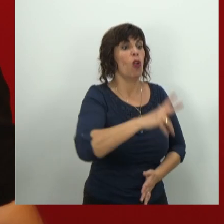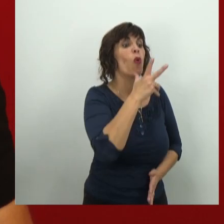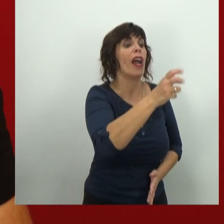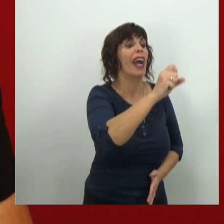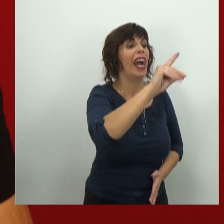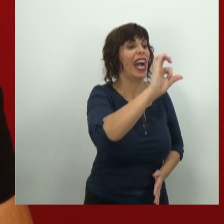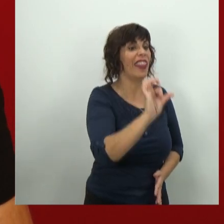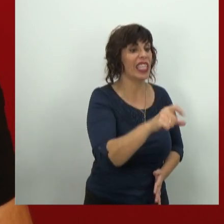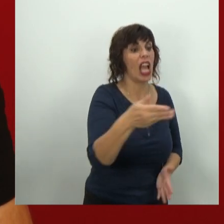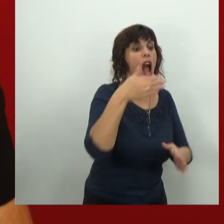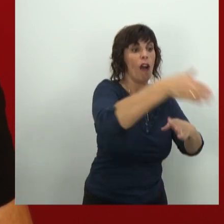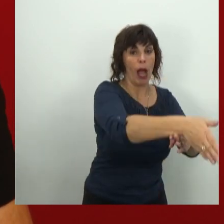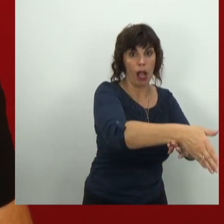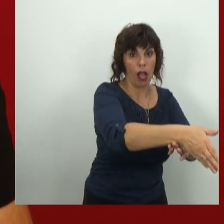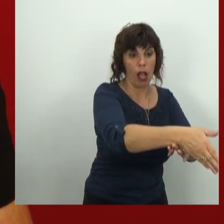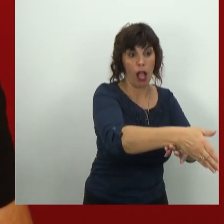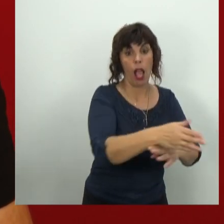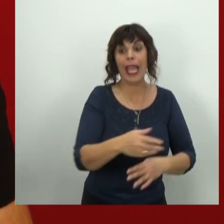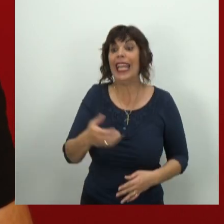Y todos los que creen en Jesucristo